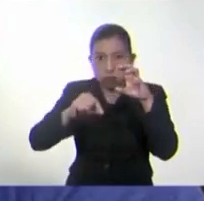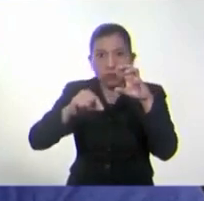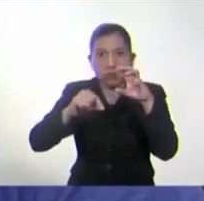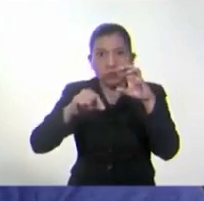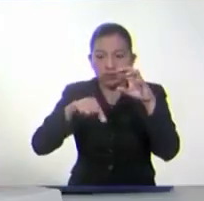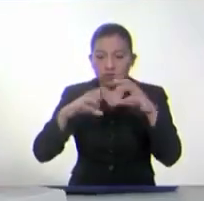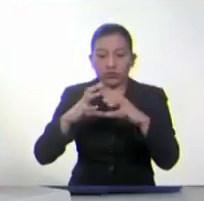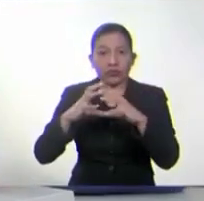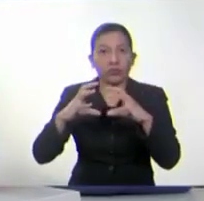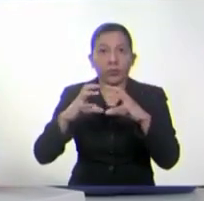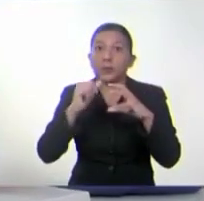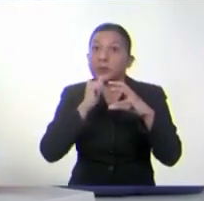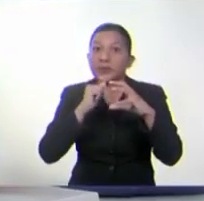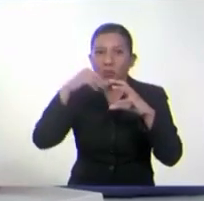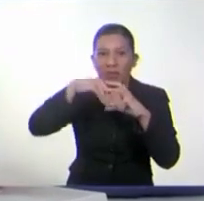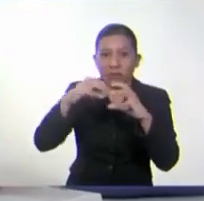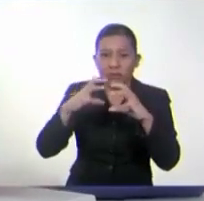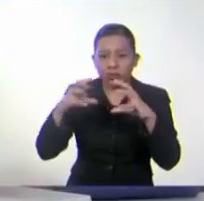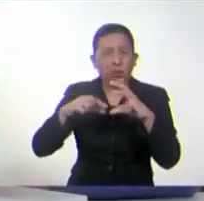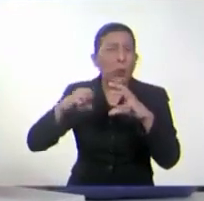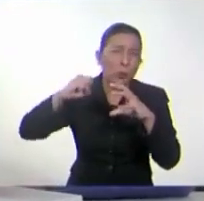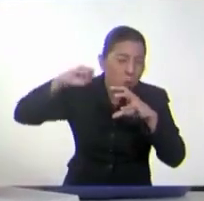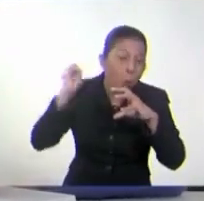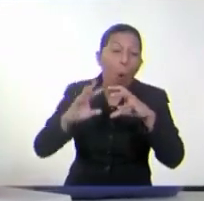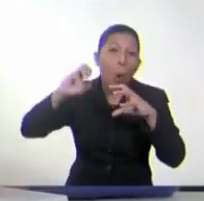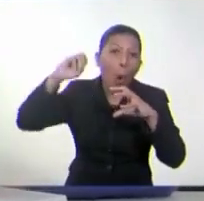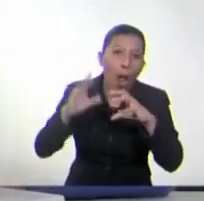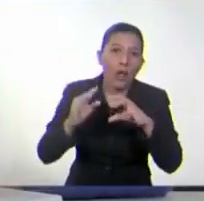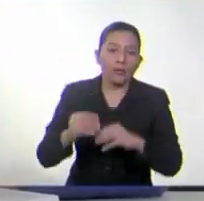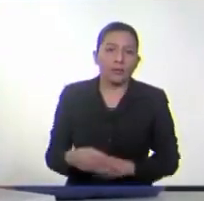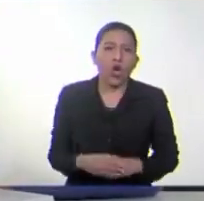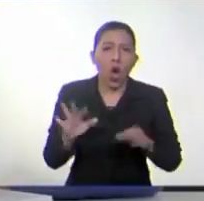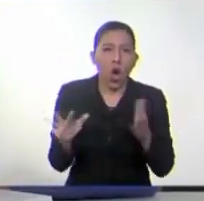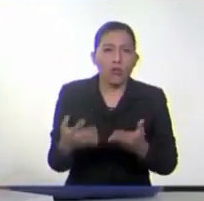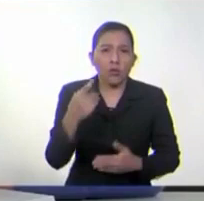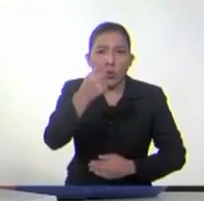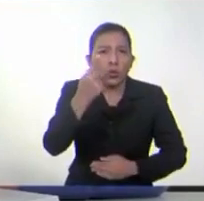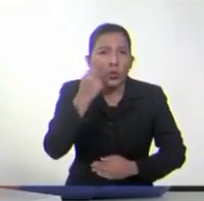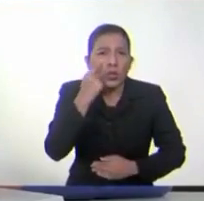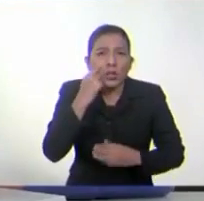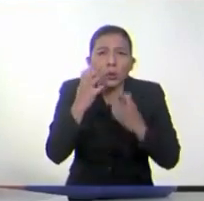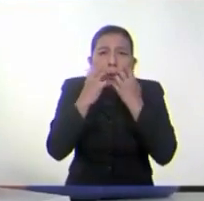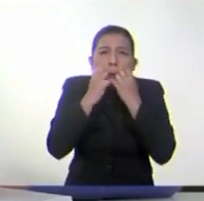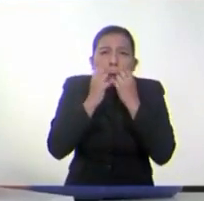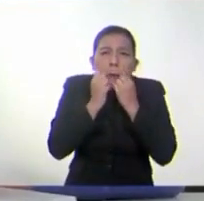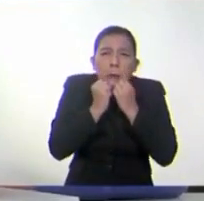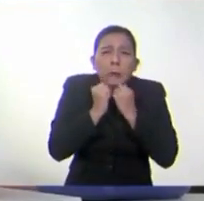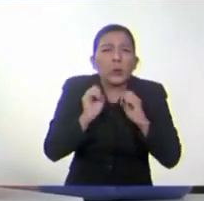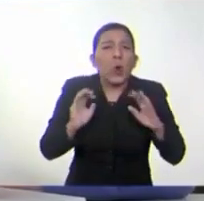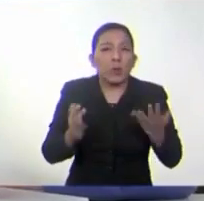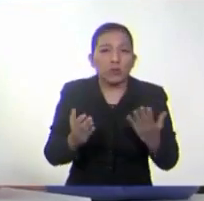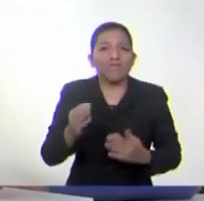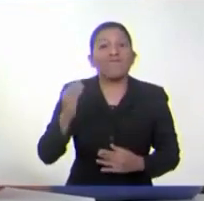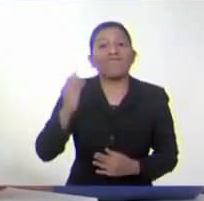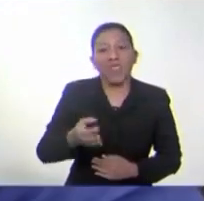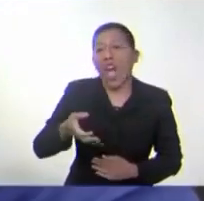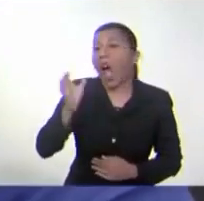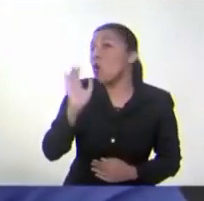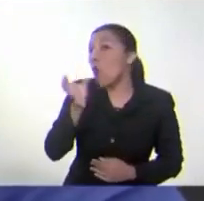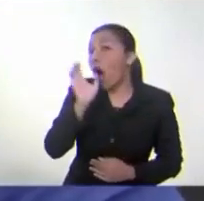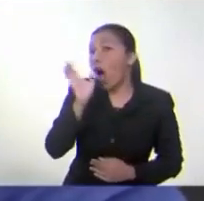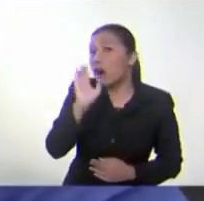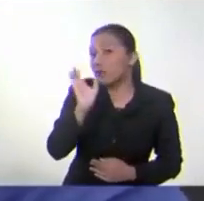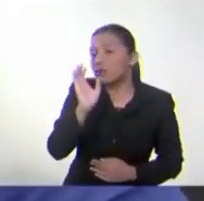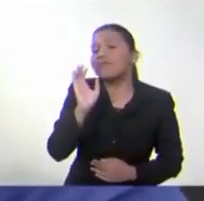dolorosos. Para conservar la salud de sus riñones, deben mantenerse siempre bien hidratados.